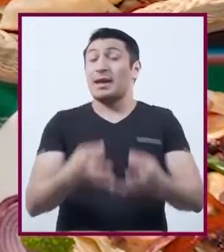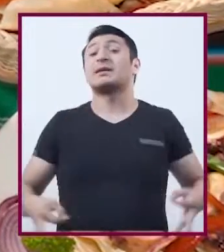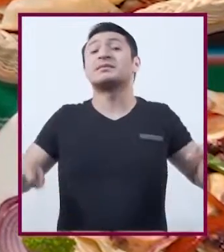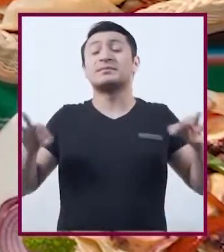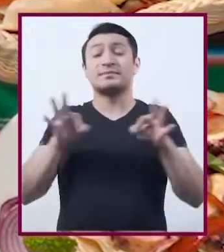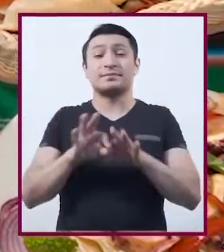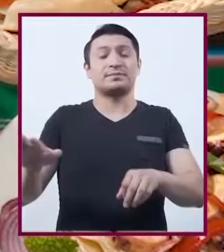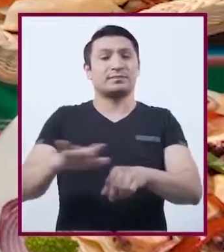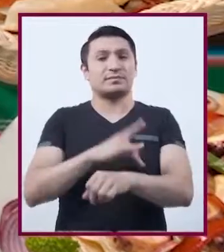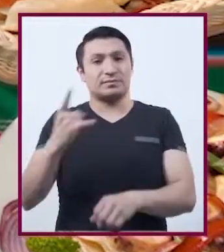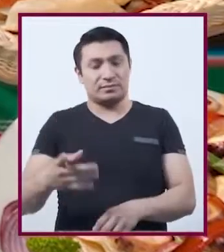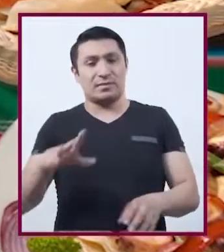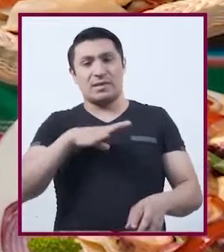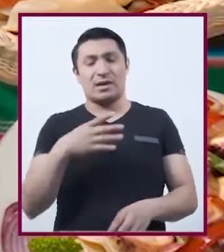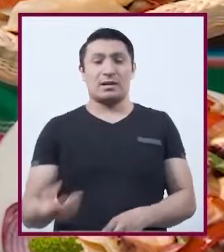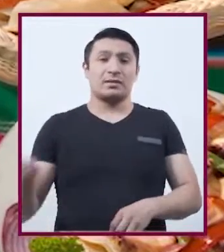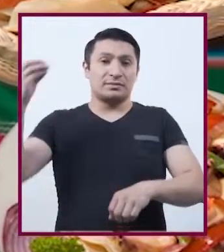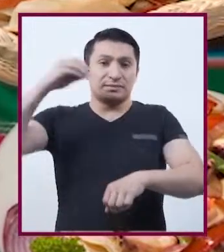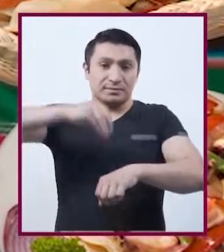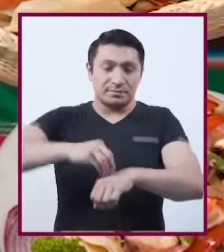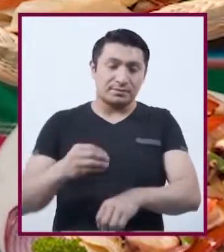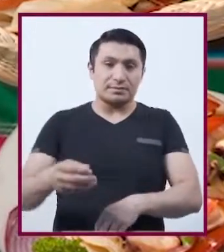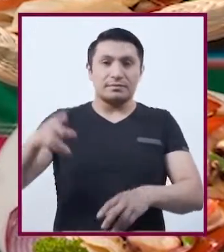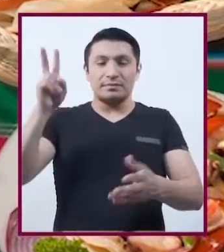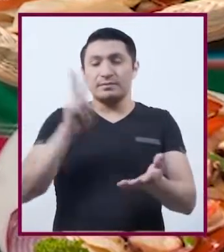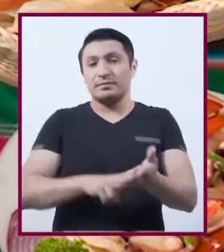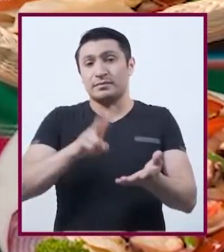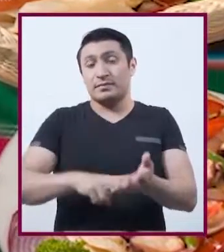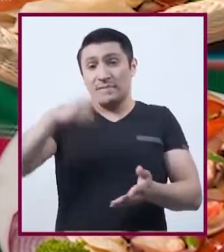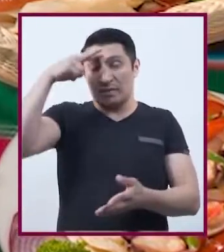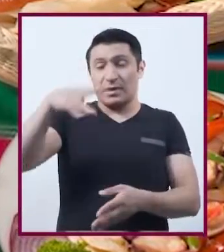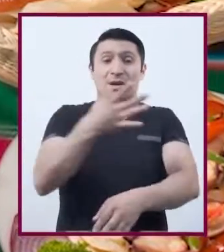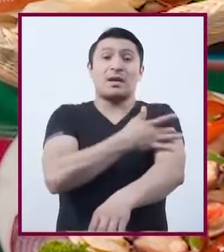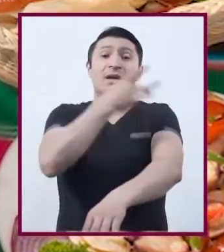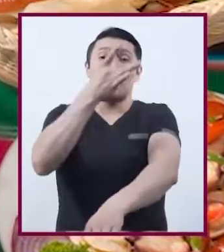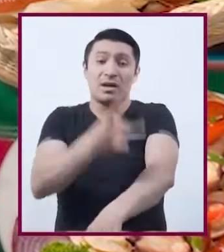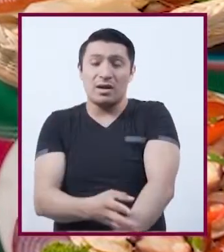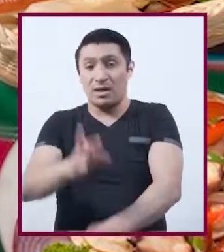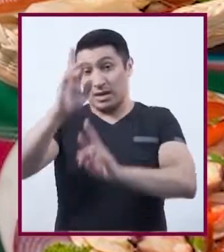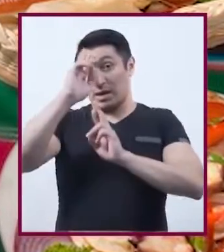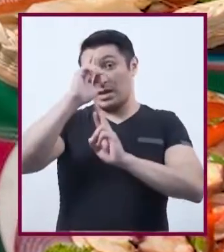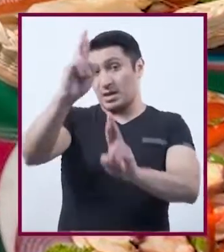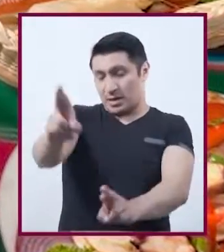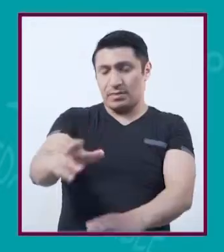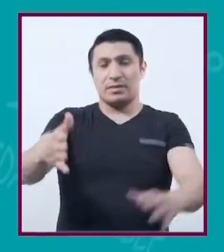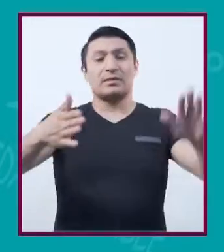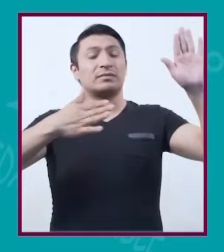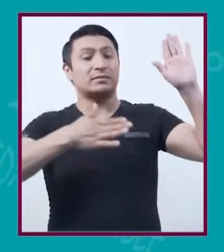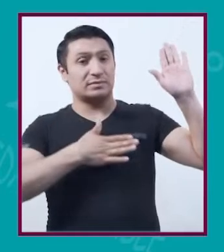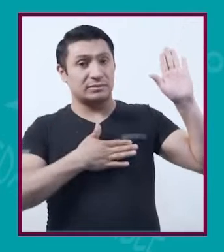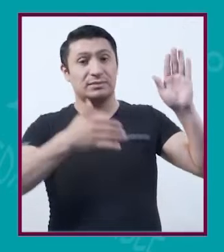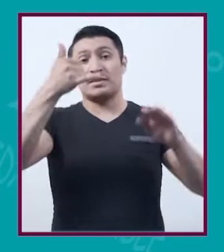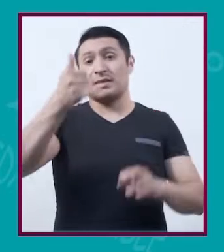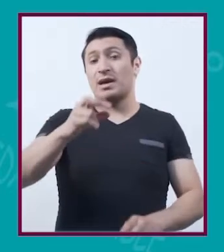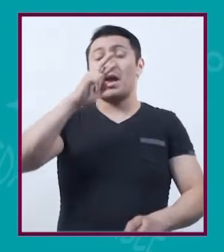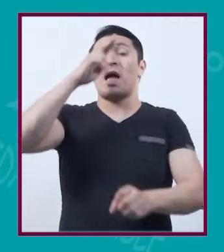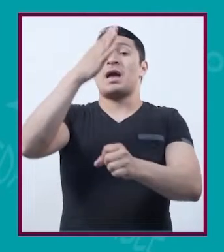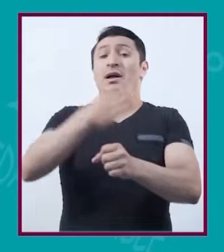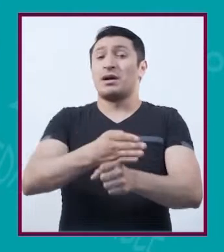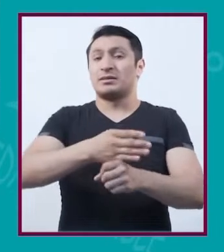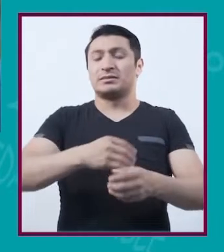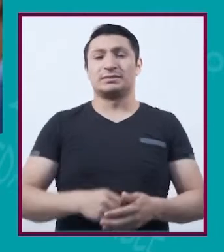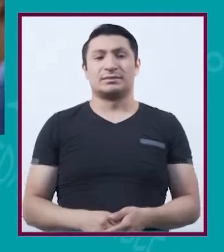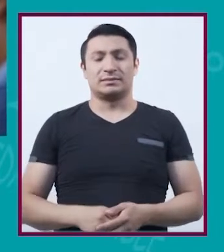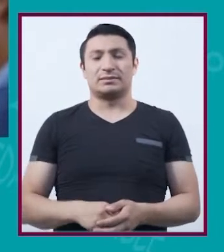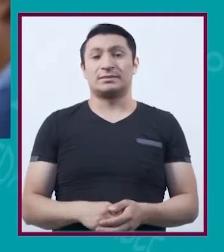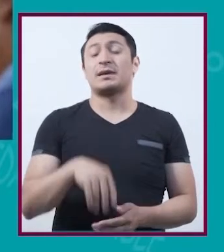de la tarea. Cosa que es muy importante, ya que pone en práctica valores tan mexicanos como la honestidad, el